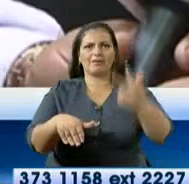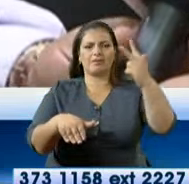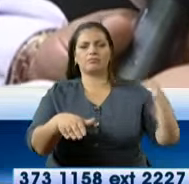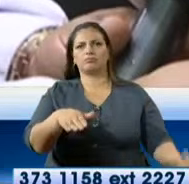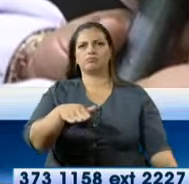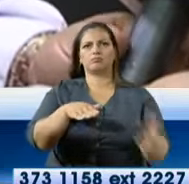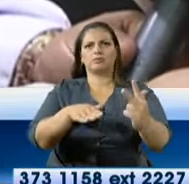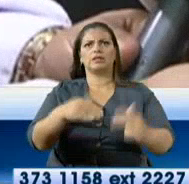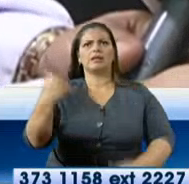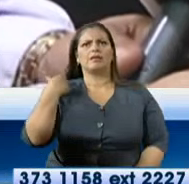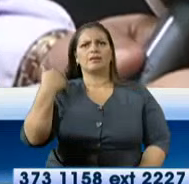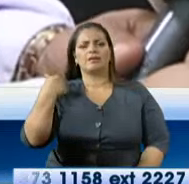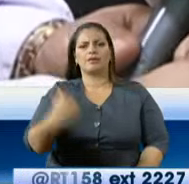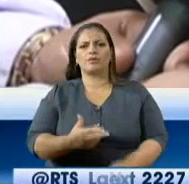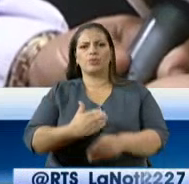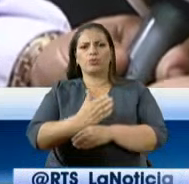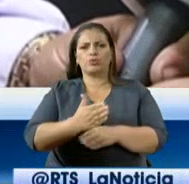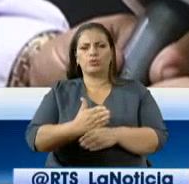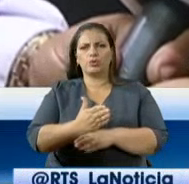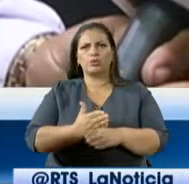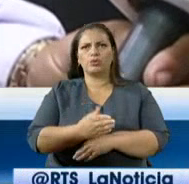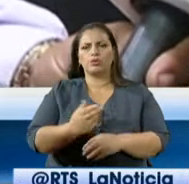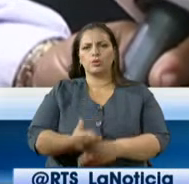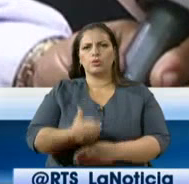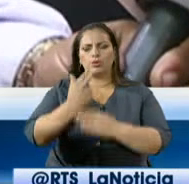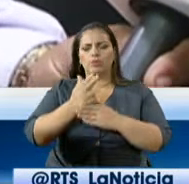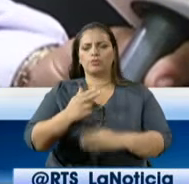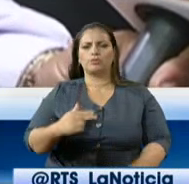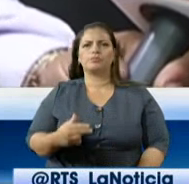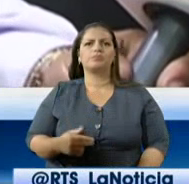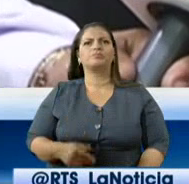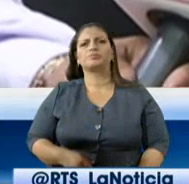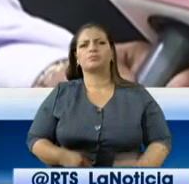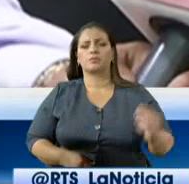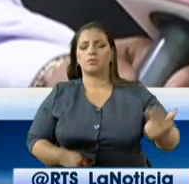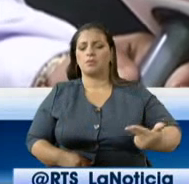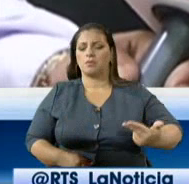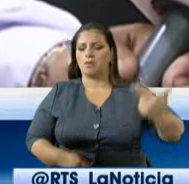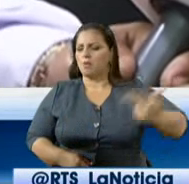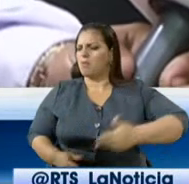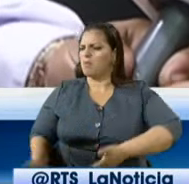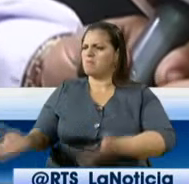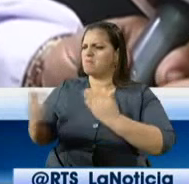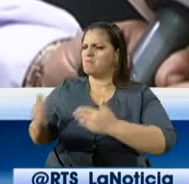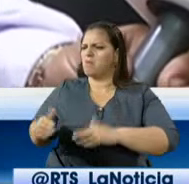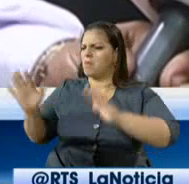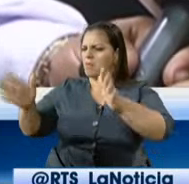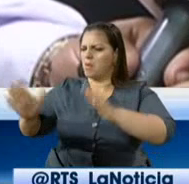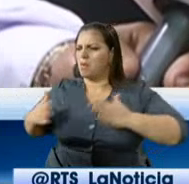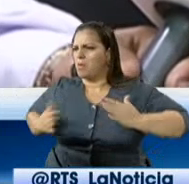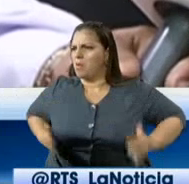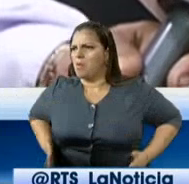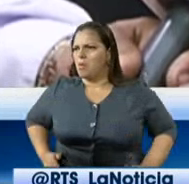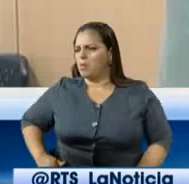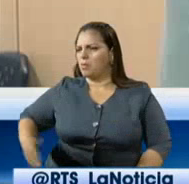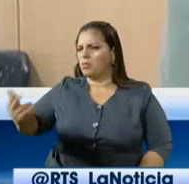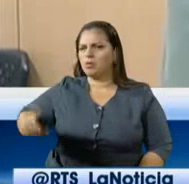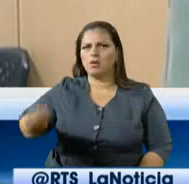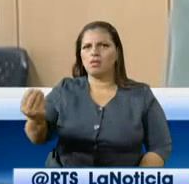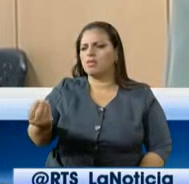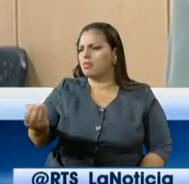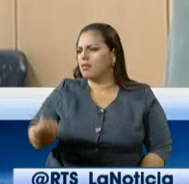y nos amedrentan ahí. Y nos comienzan a golpear, a revisarnos todos si teníamos celulares, plata, nos pedían plata. En